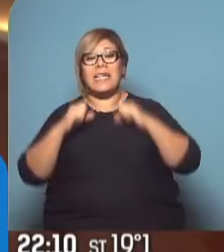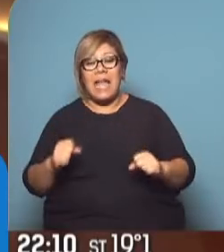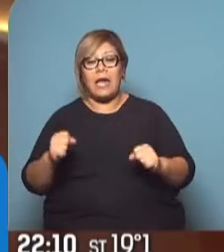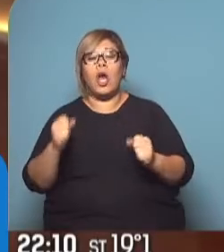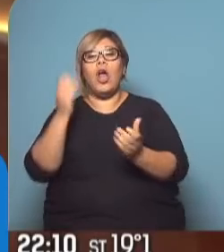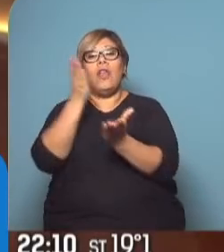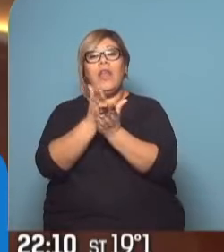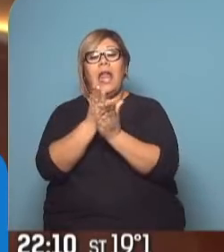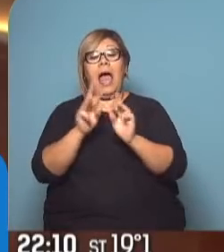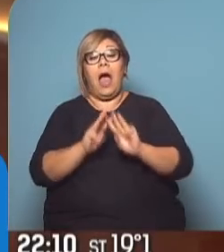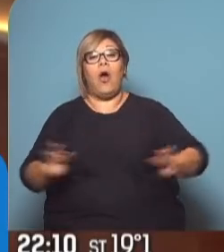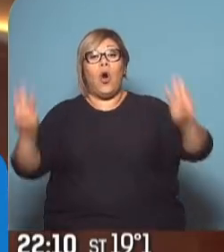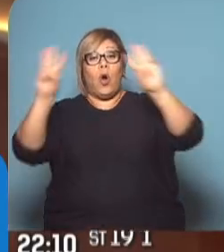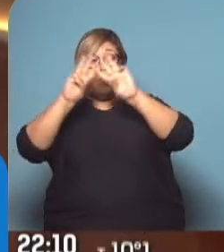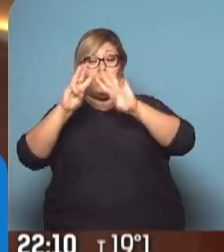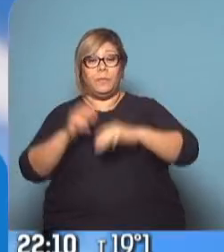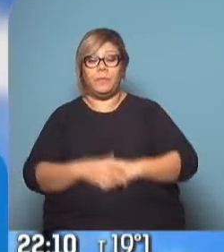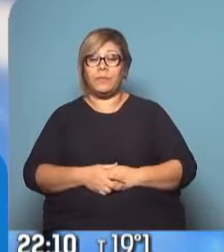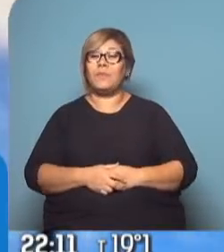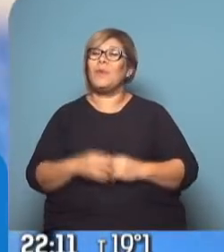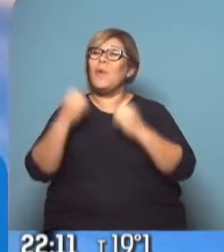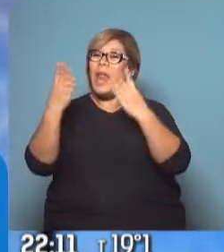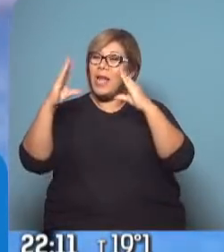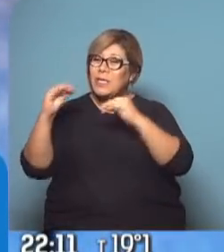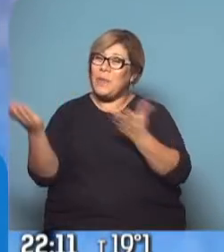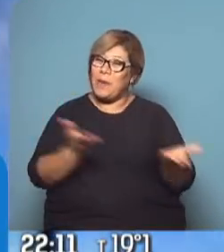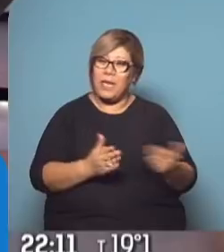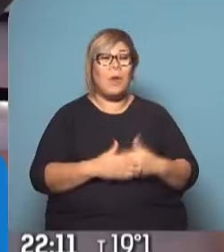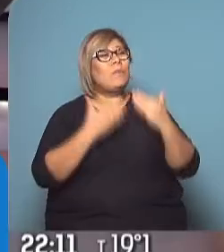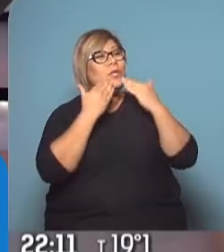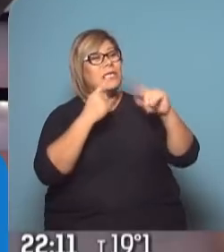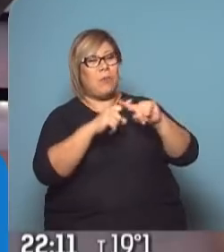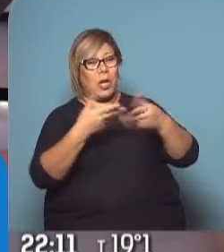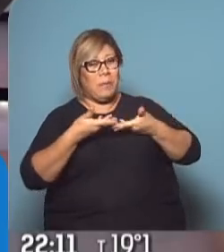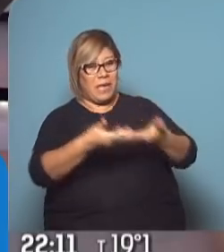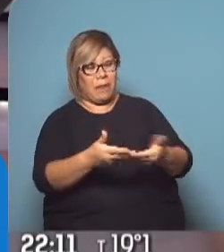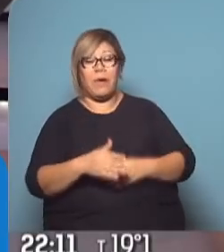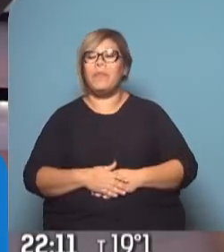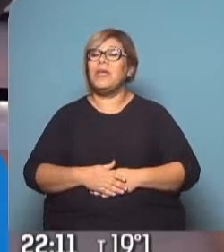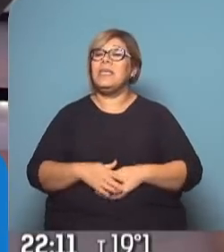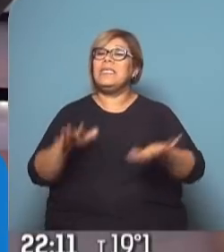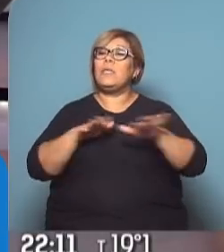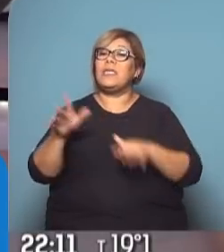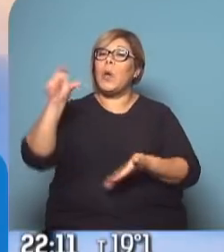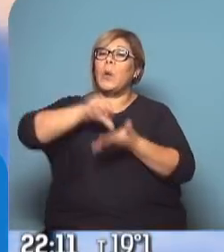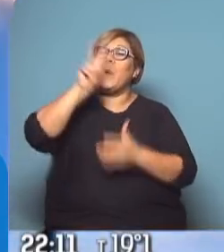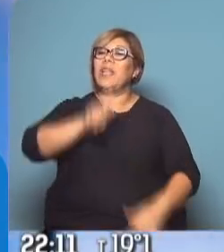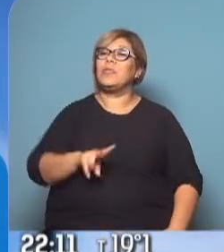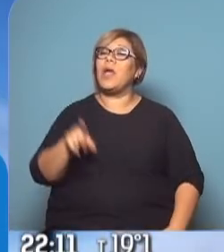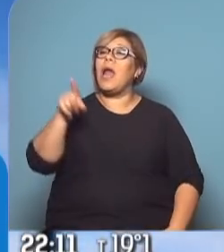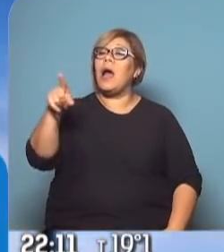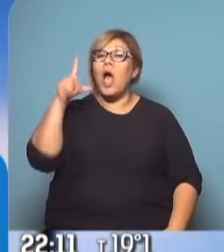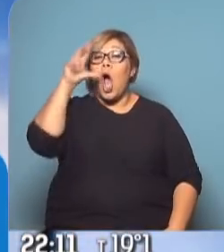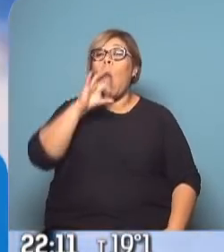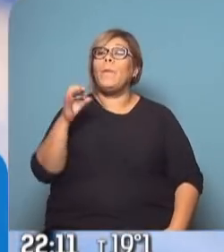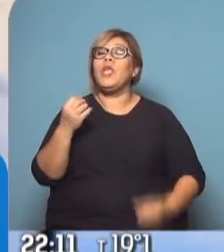la Organización de los Estados Americanos. Bienvenido, buenas noches. Muchas gracias por la invitación. ¿Cómo ves la situación en Venezuela? A ver, como la ve todo el